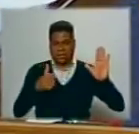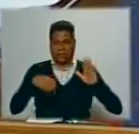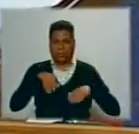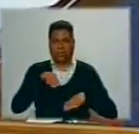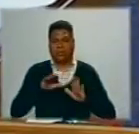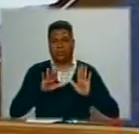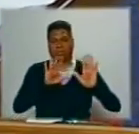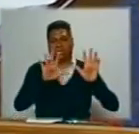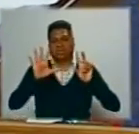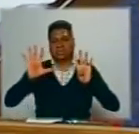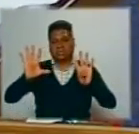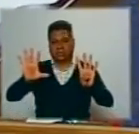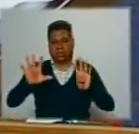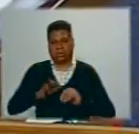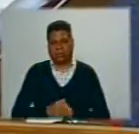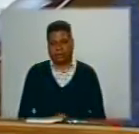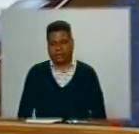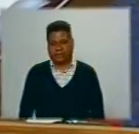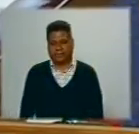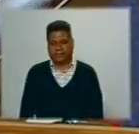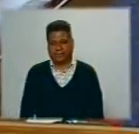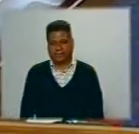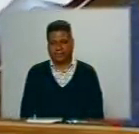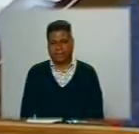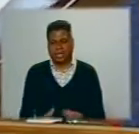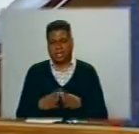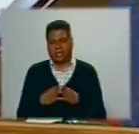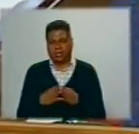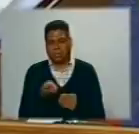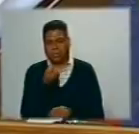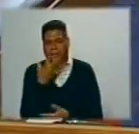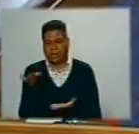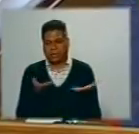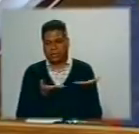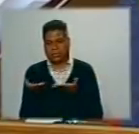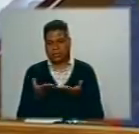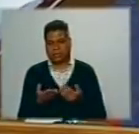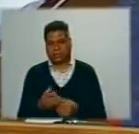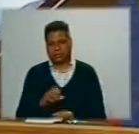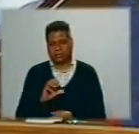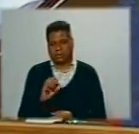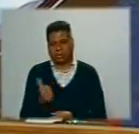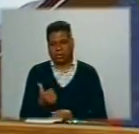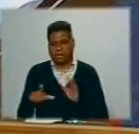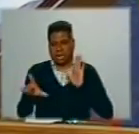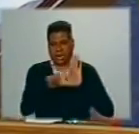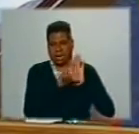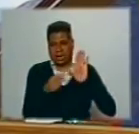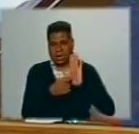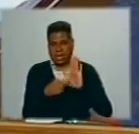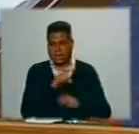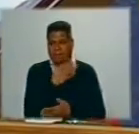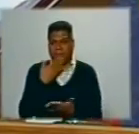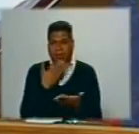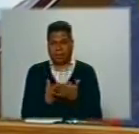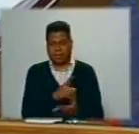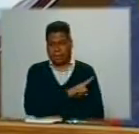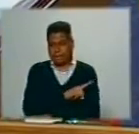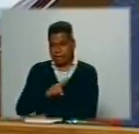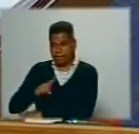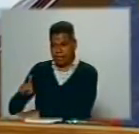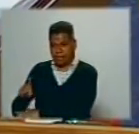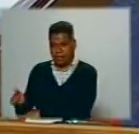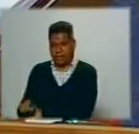condicionamiento de la comercialización de bienes y servicios. Salvo que por disposición legal se le exija a las personas a cumplir con